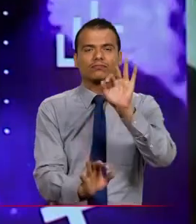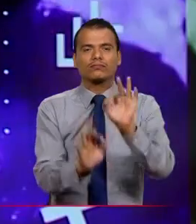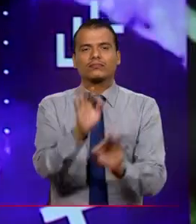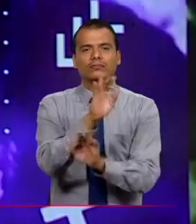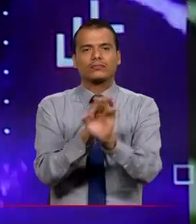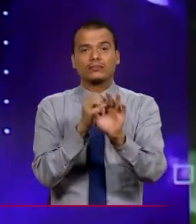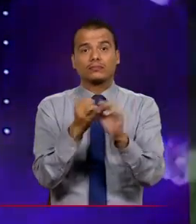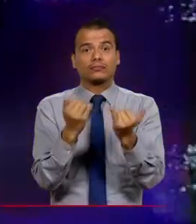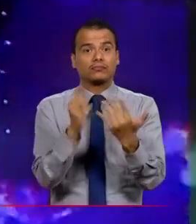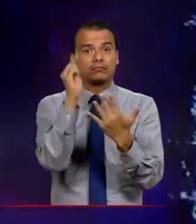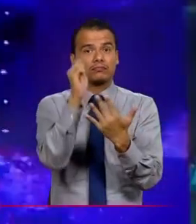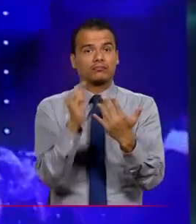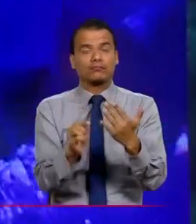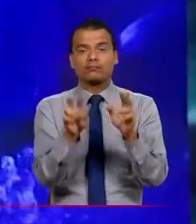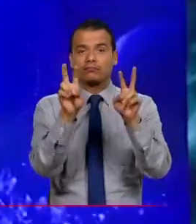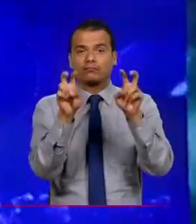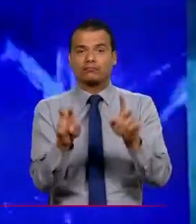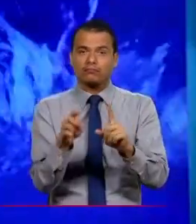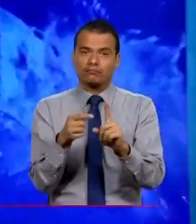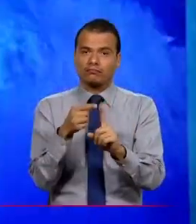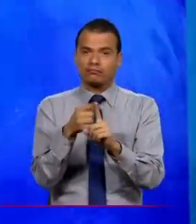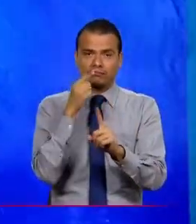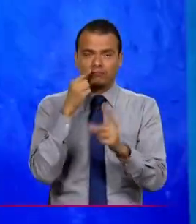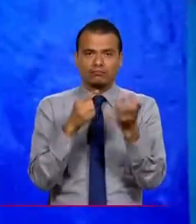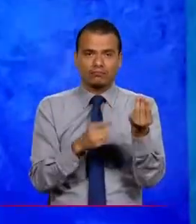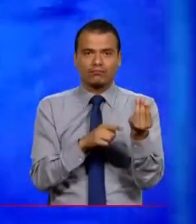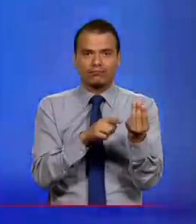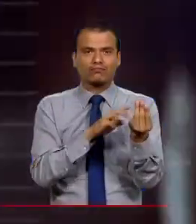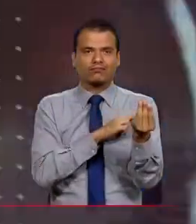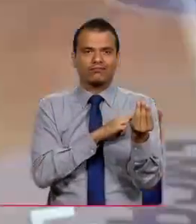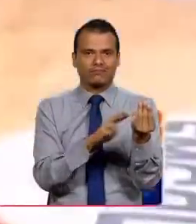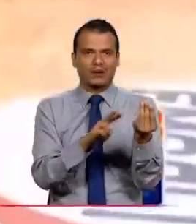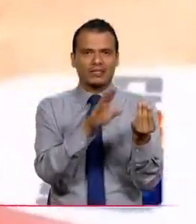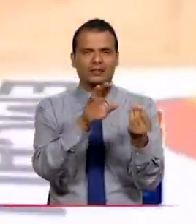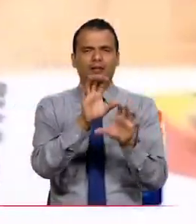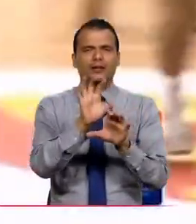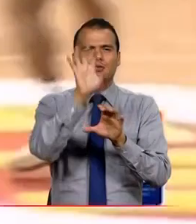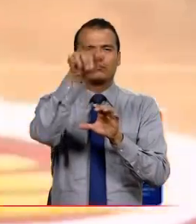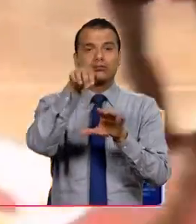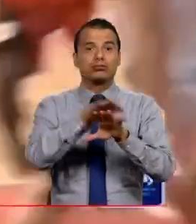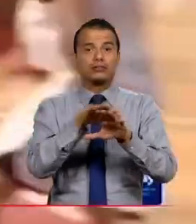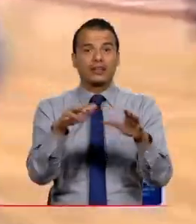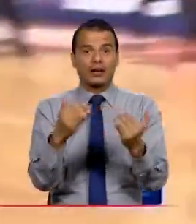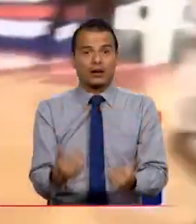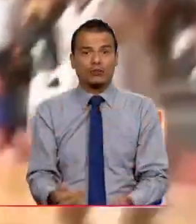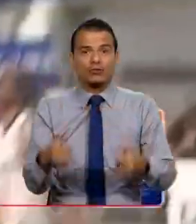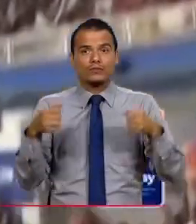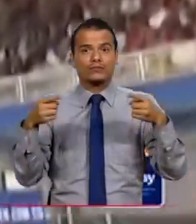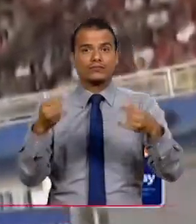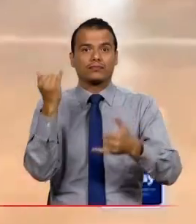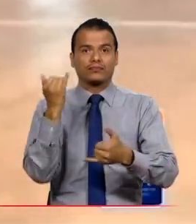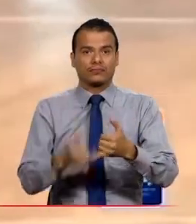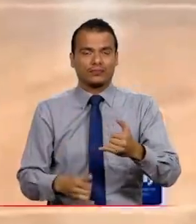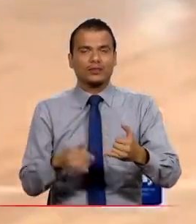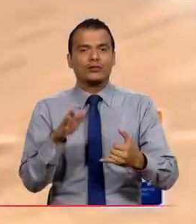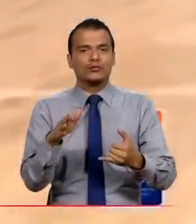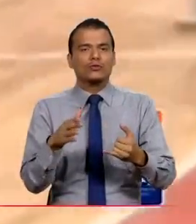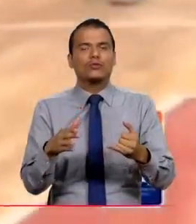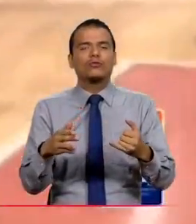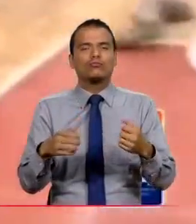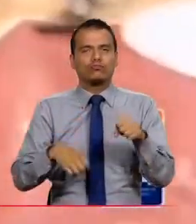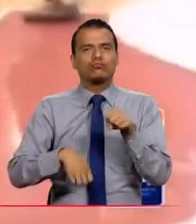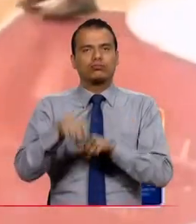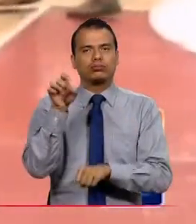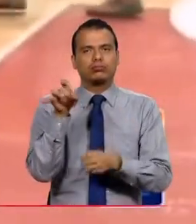aramos con buenas noticias porque toros del Valle ganó el segundo juego de la final de la liga profesional de baloncesto ante Titanes de